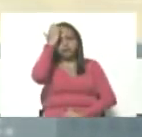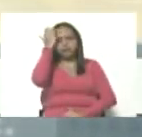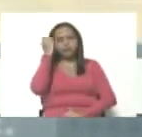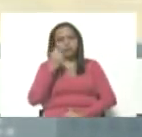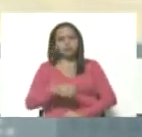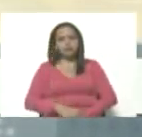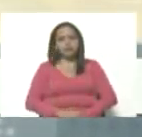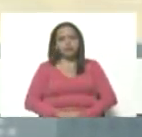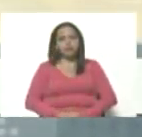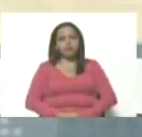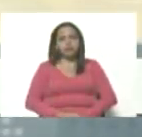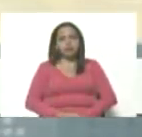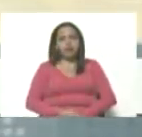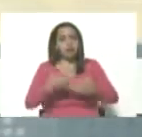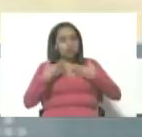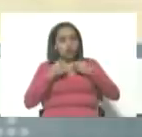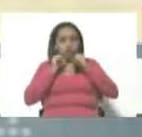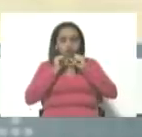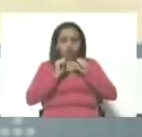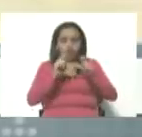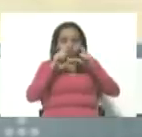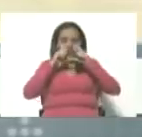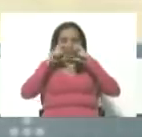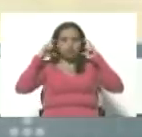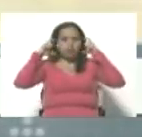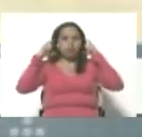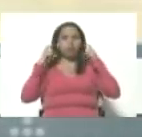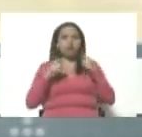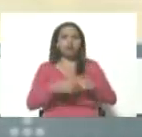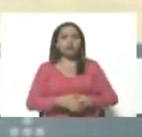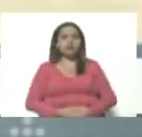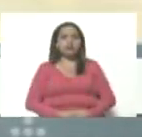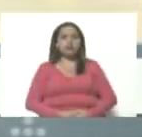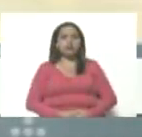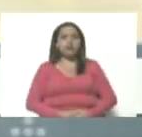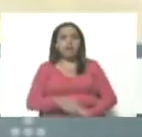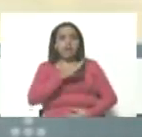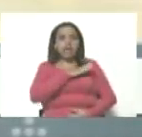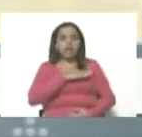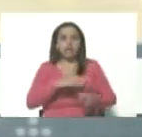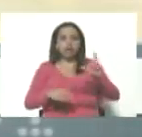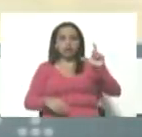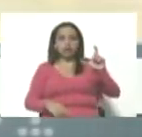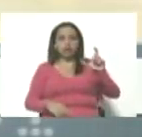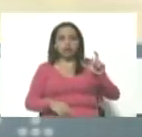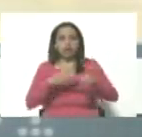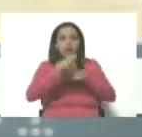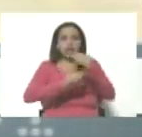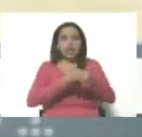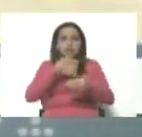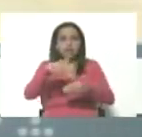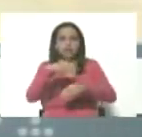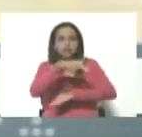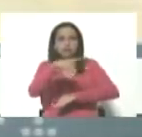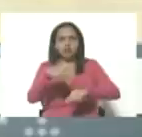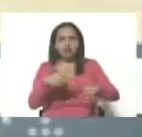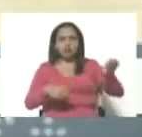y no me quito el tapabocas, y tengo esto que produce una industria nacional.